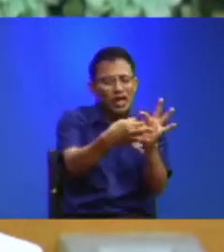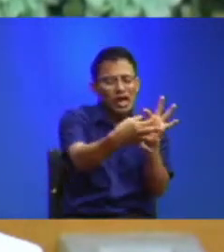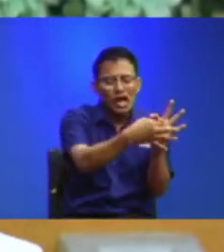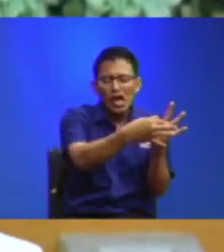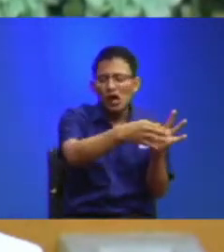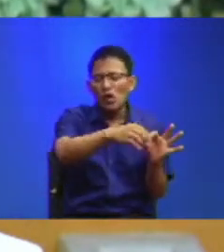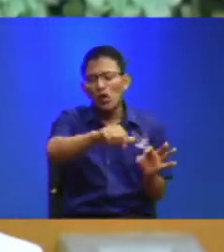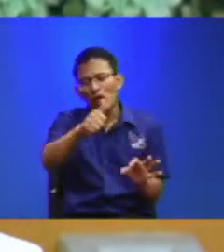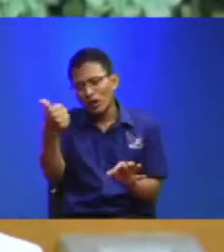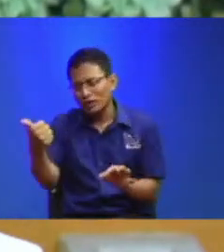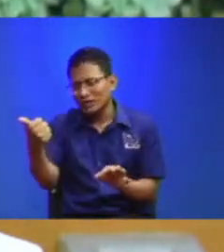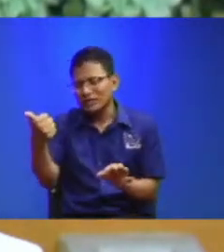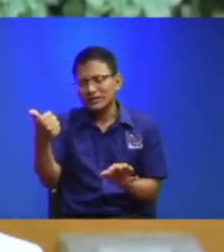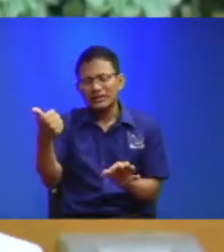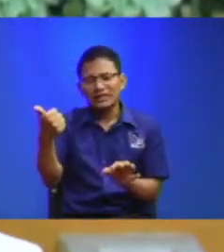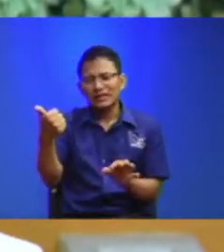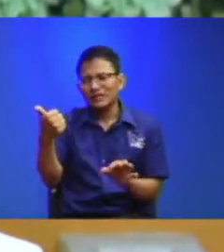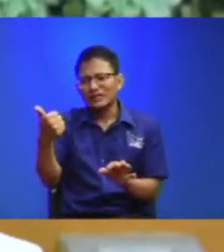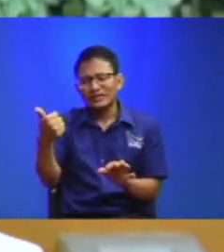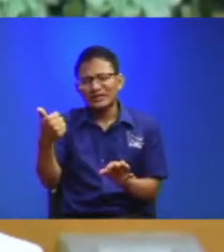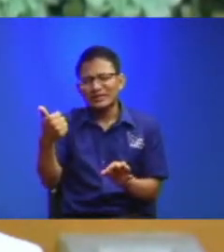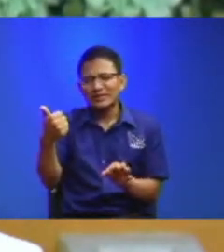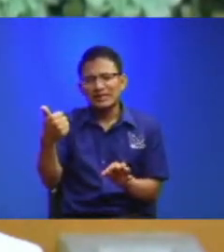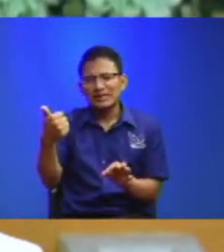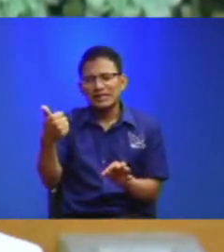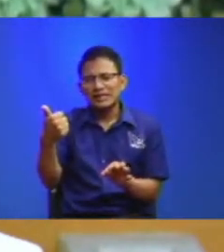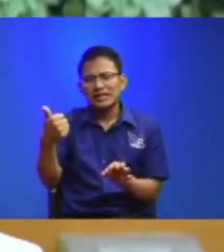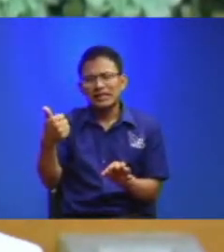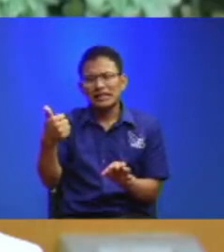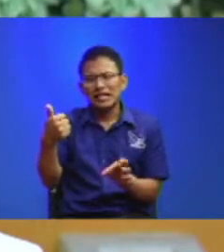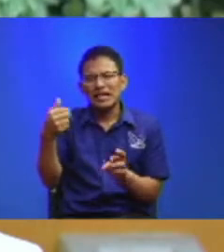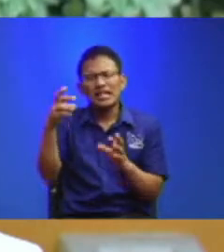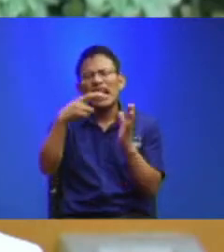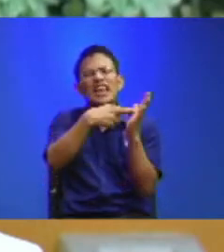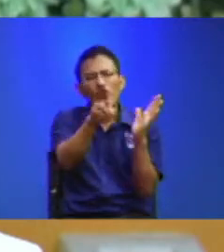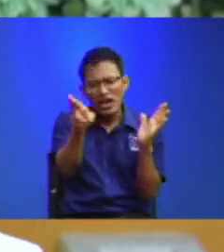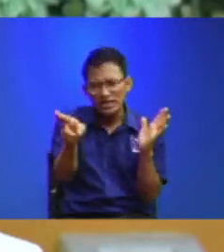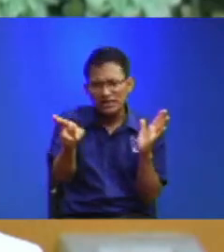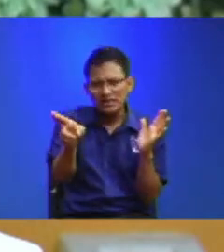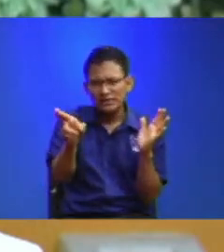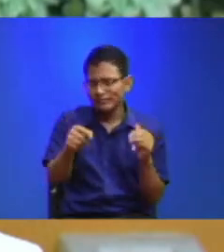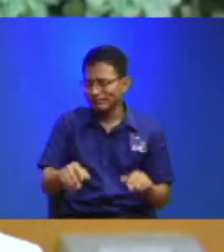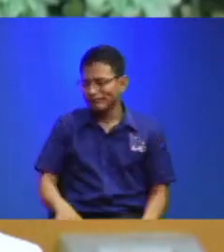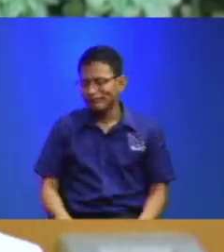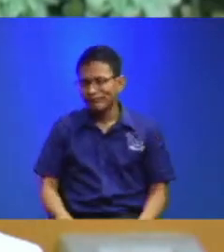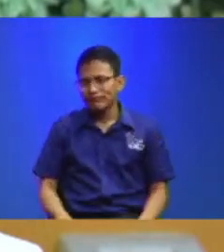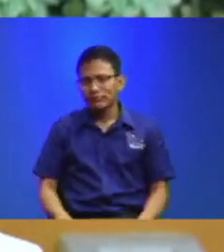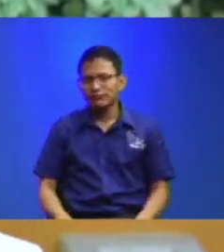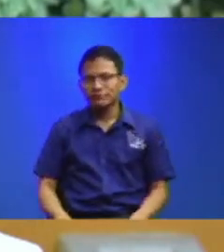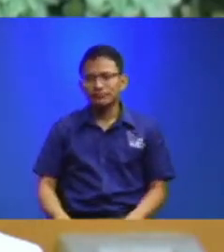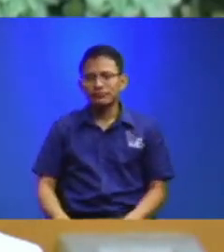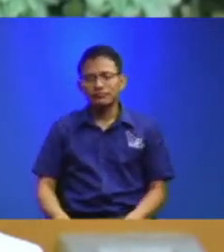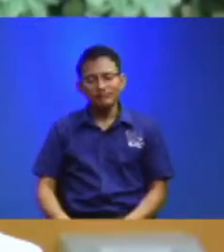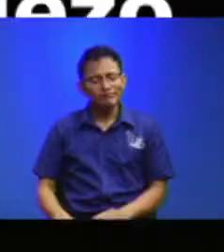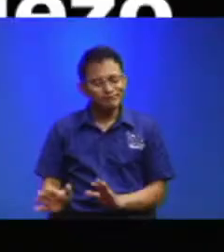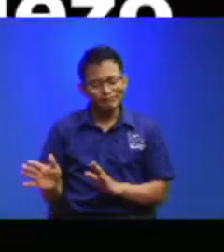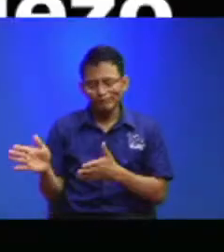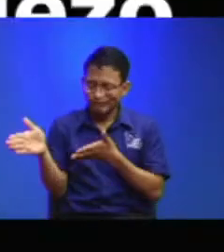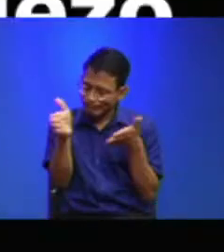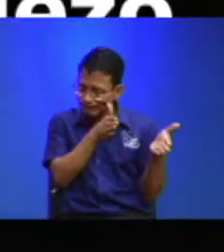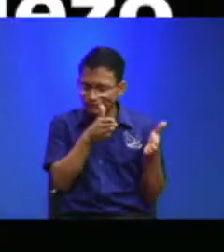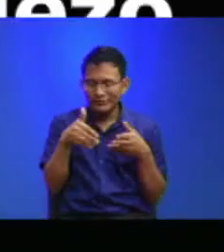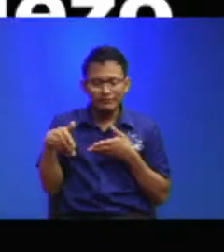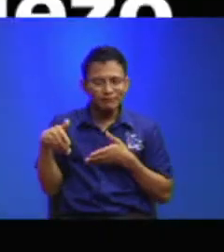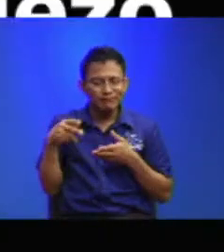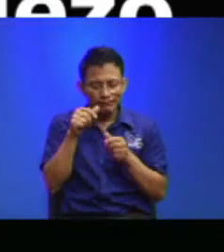que recoger esa espiguita y no quedarme solo en la lectura. Le voy a seguir leyendo otras cosas que hemos dicho.